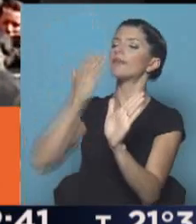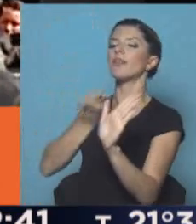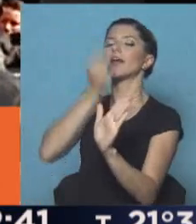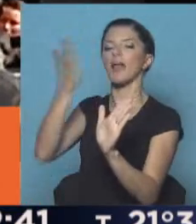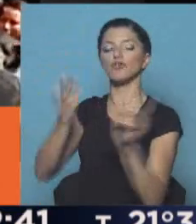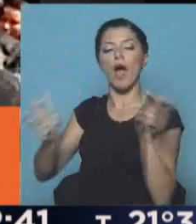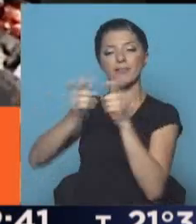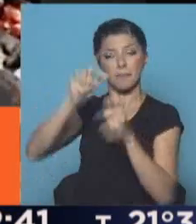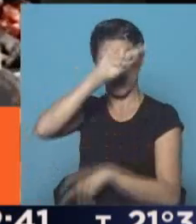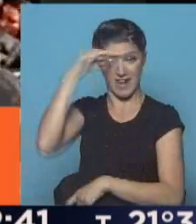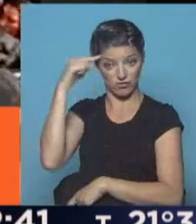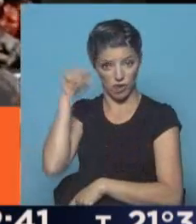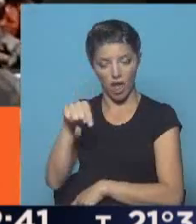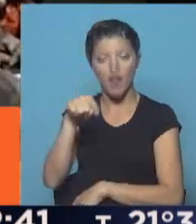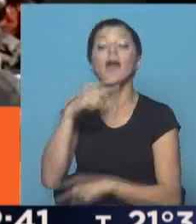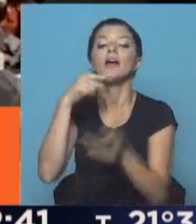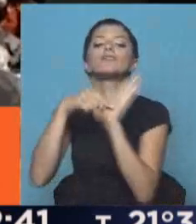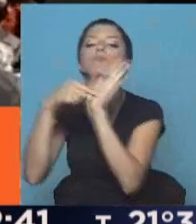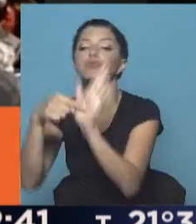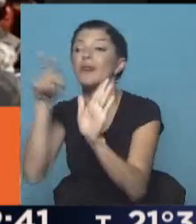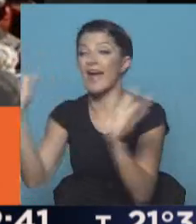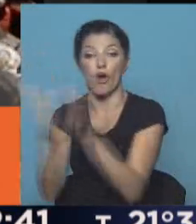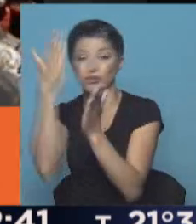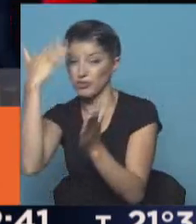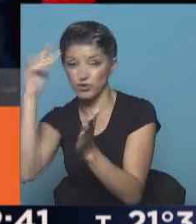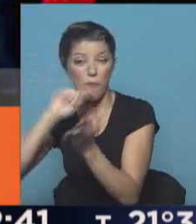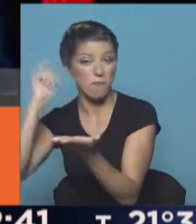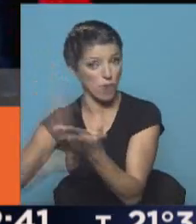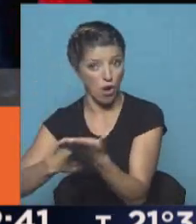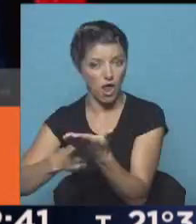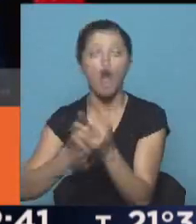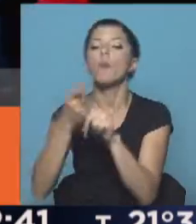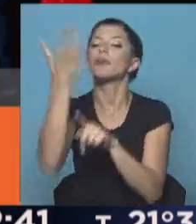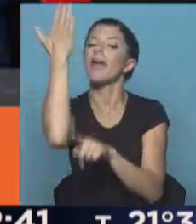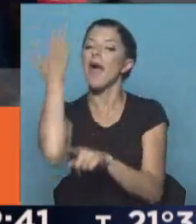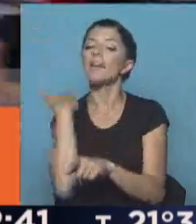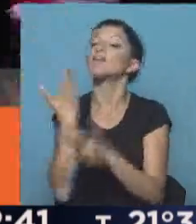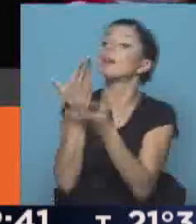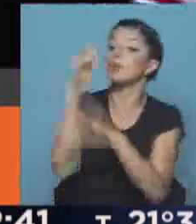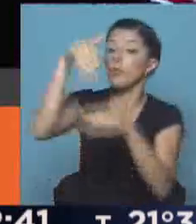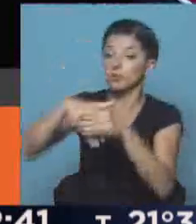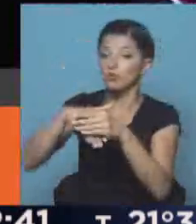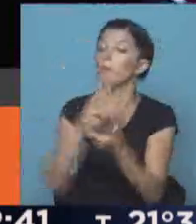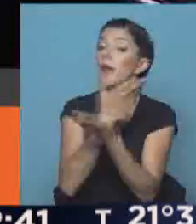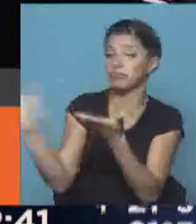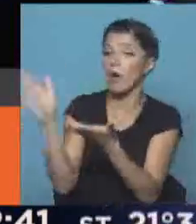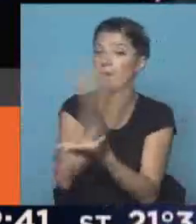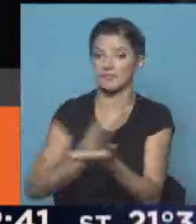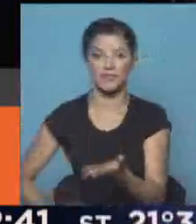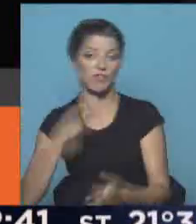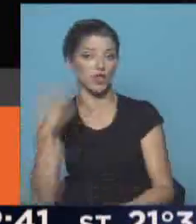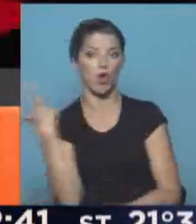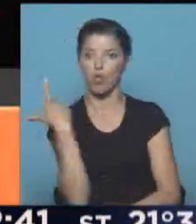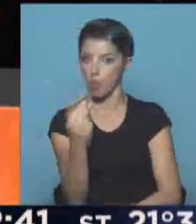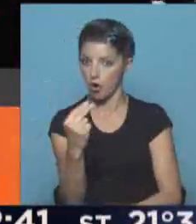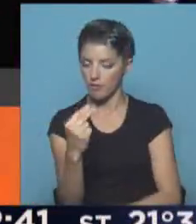Asamblea Nacional de una ruptura del orden constitucional por la suspensión del referéndum revocatorio contra Maduro en una sesión especial